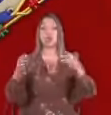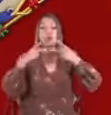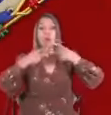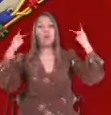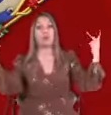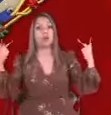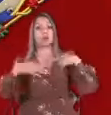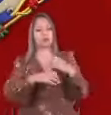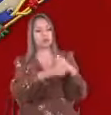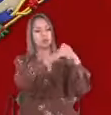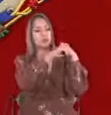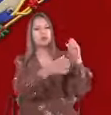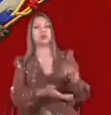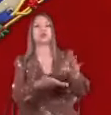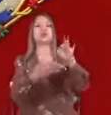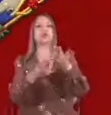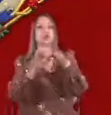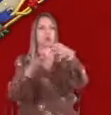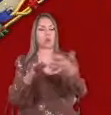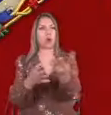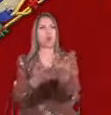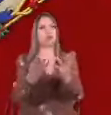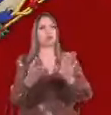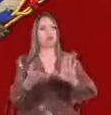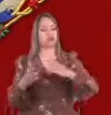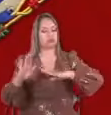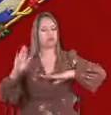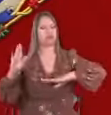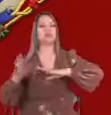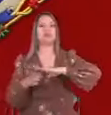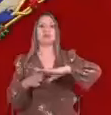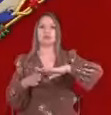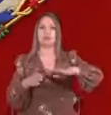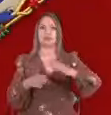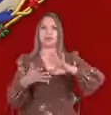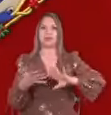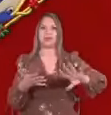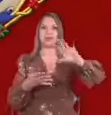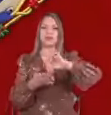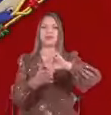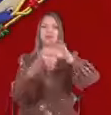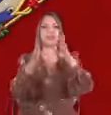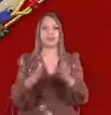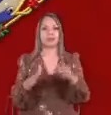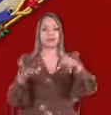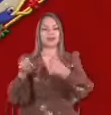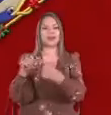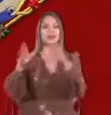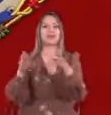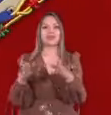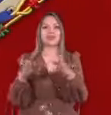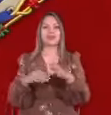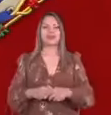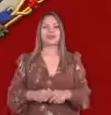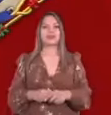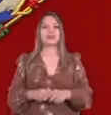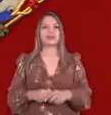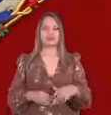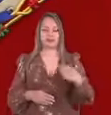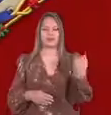deber de los representantes del pueblo de honrar su palabra, quiero invitar a ustedes y a toda la ciudadanía, quiteños y quiteñas, a que